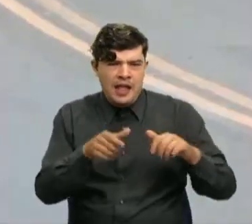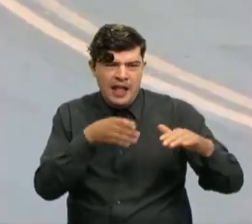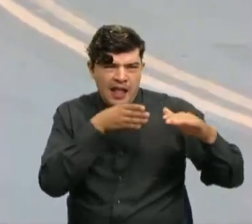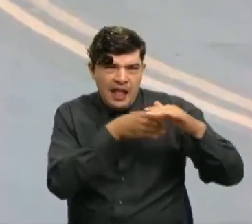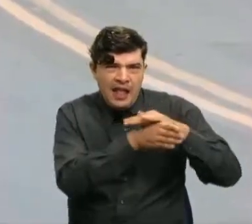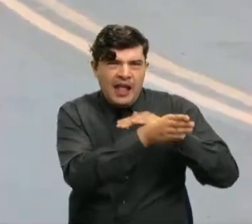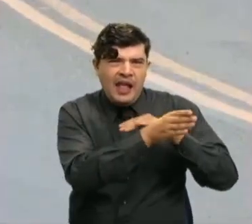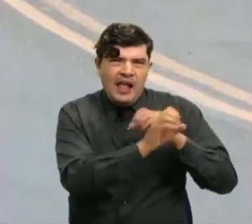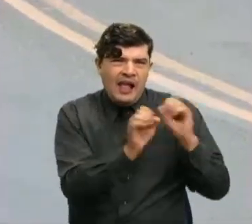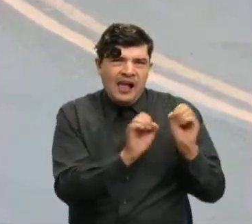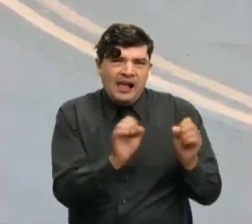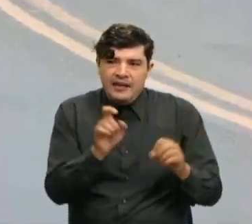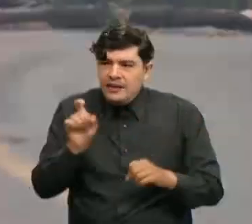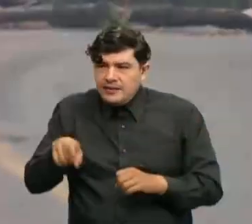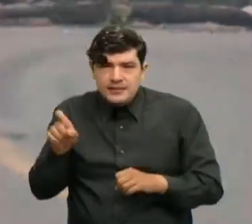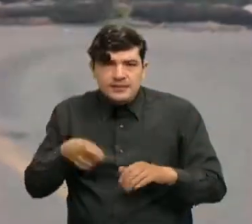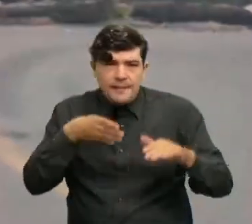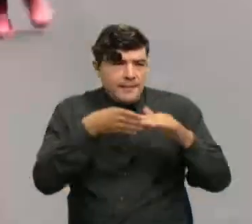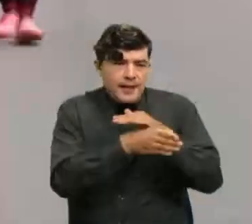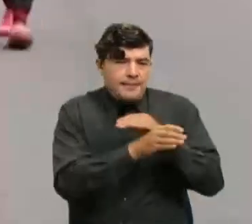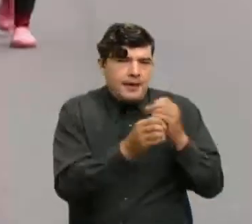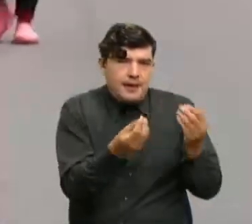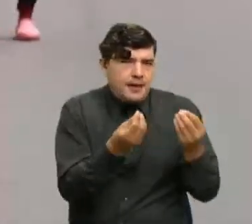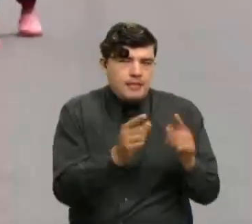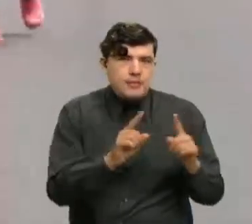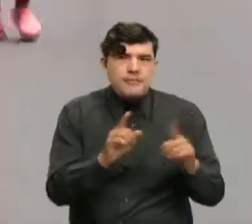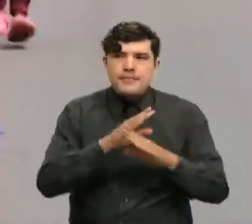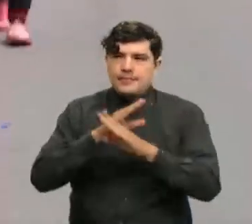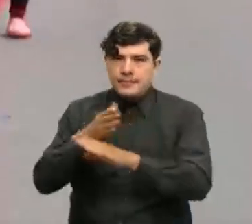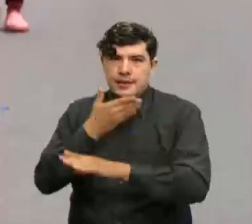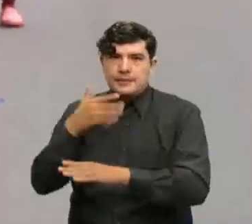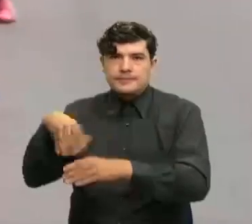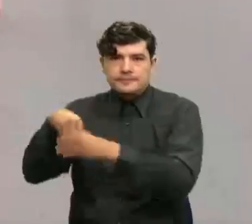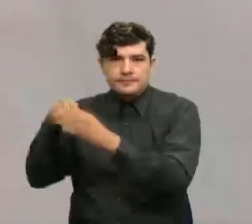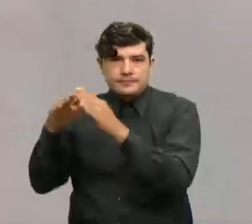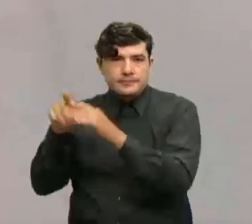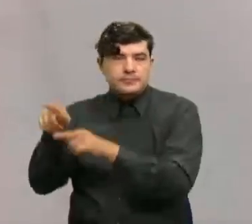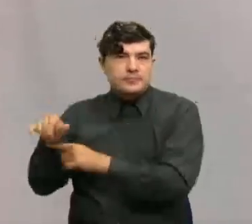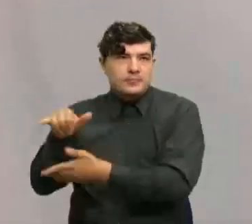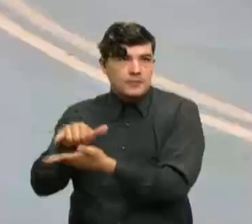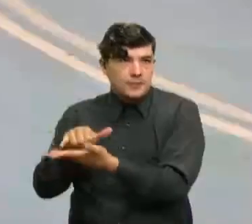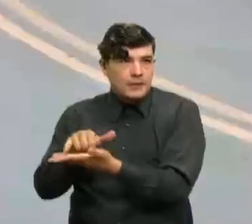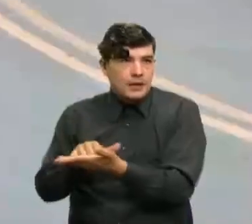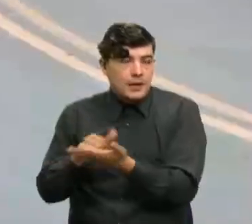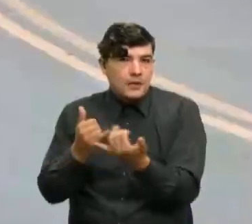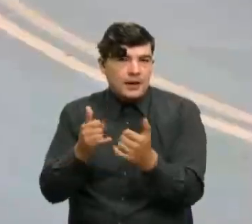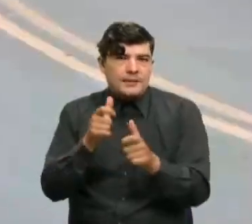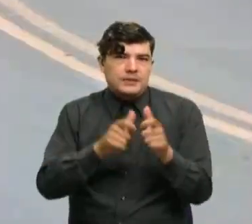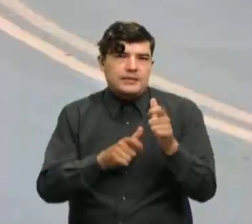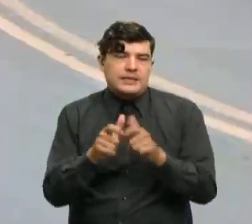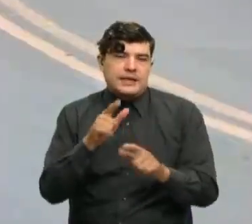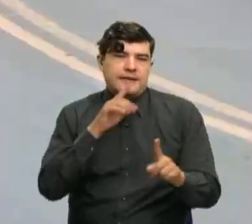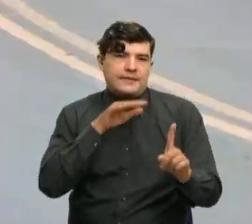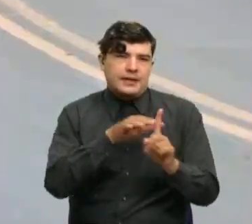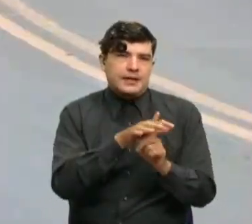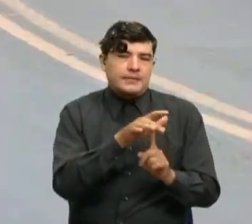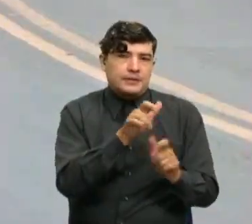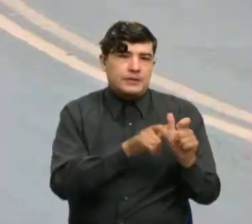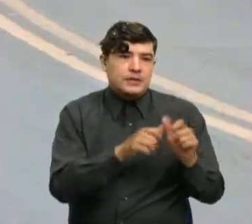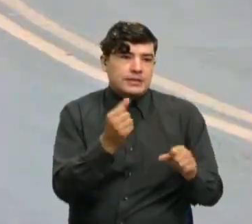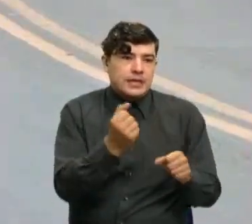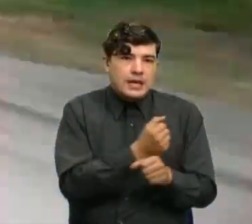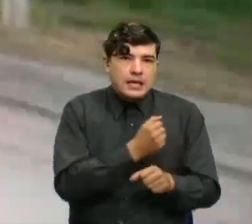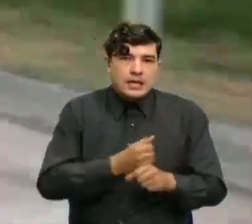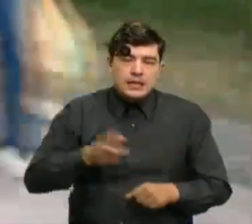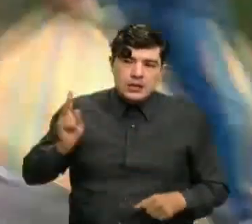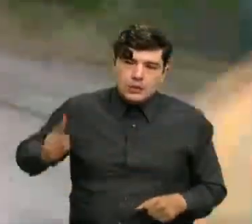una manifestación. Los más afectados son los ciudadanos y trabajadores, quienes en medio de la parálisis les toca caminar hasta más